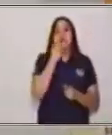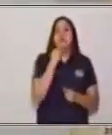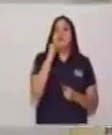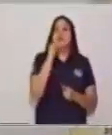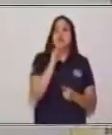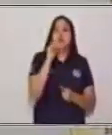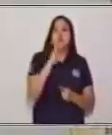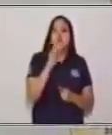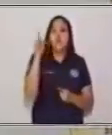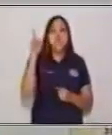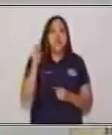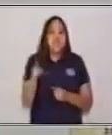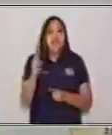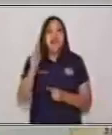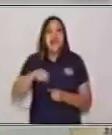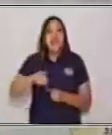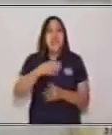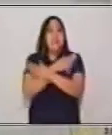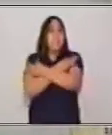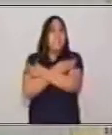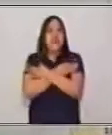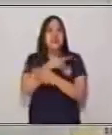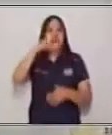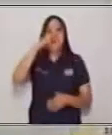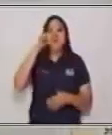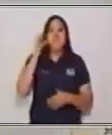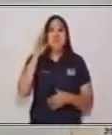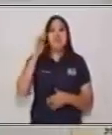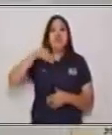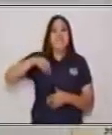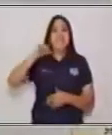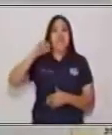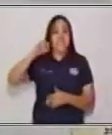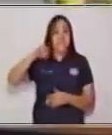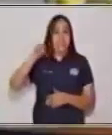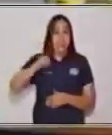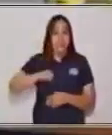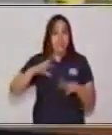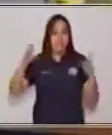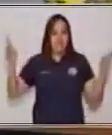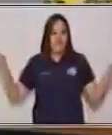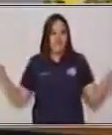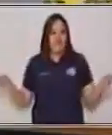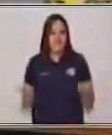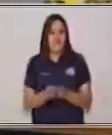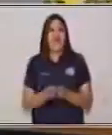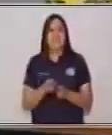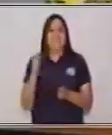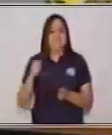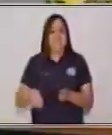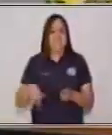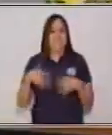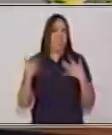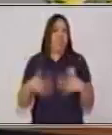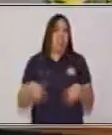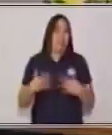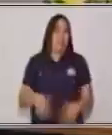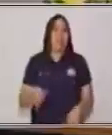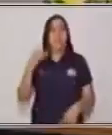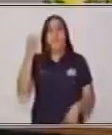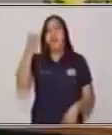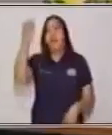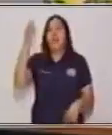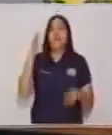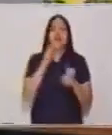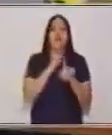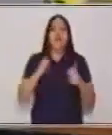Subordinante y término. Y ya realizamos el análisis de la microestructura en una oración simple. Imagínense con las oraciones compuestas,